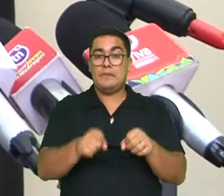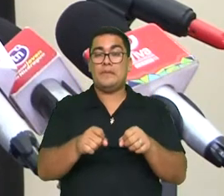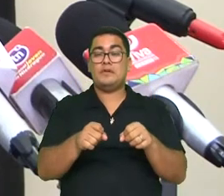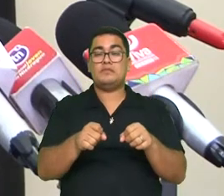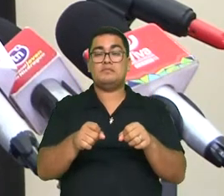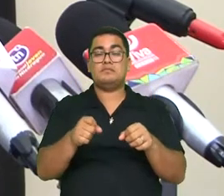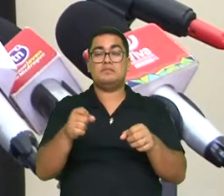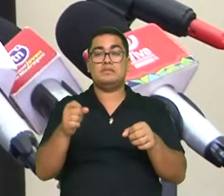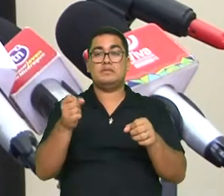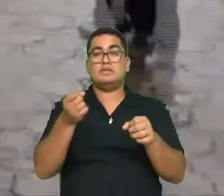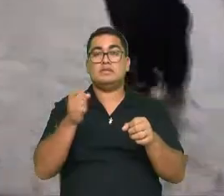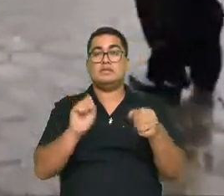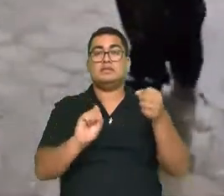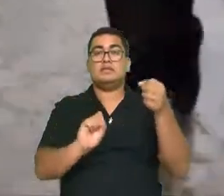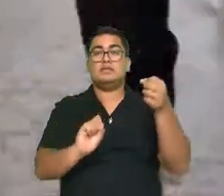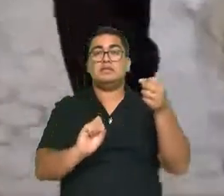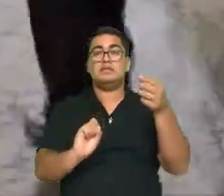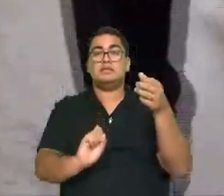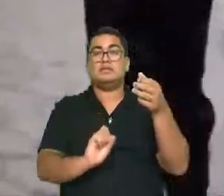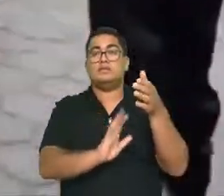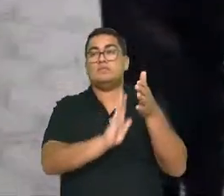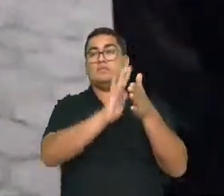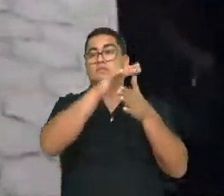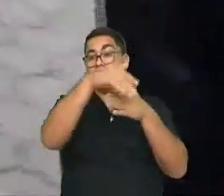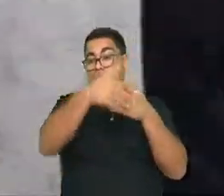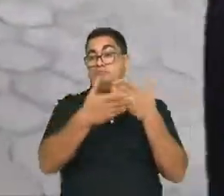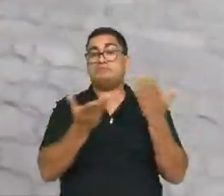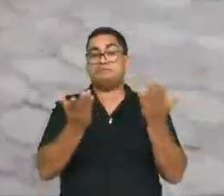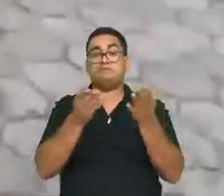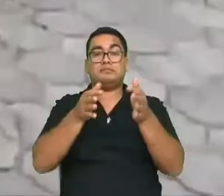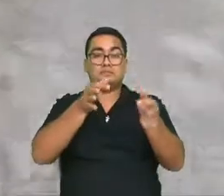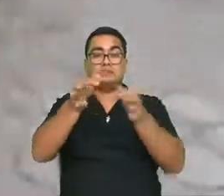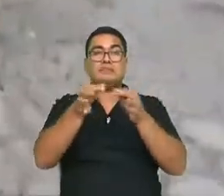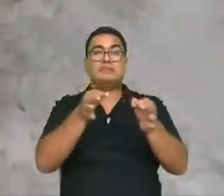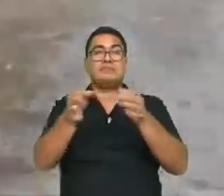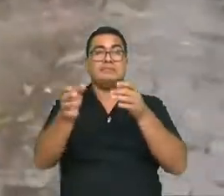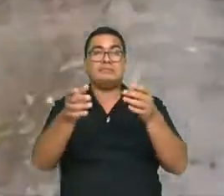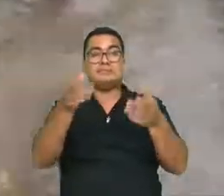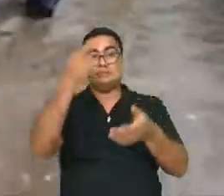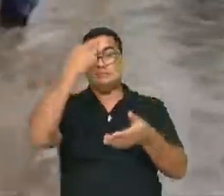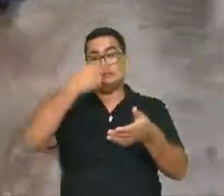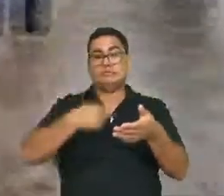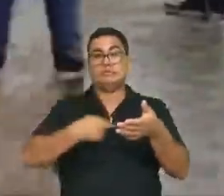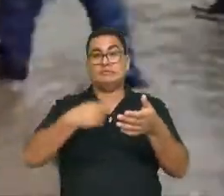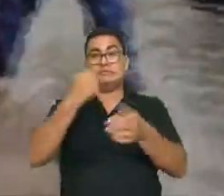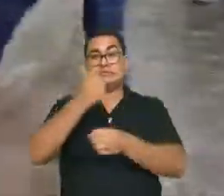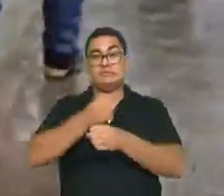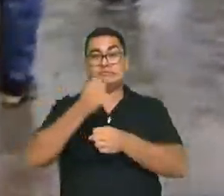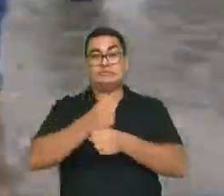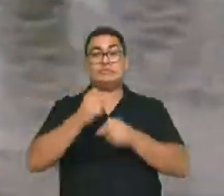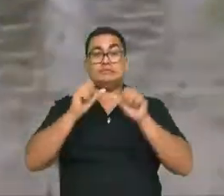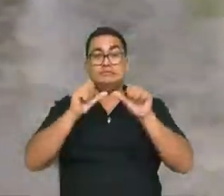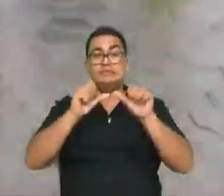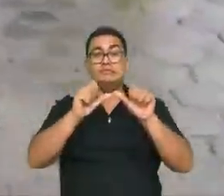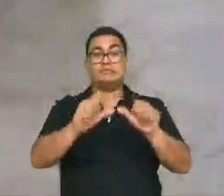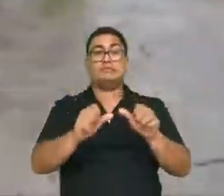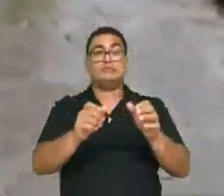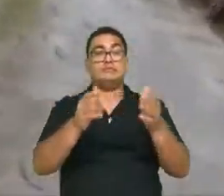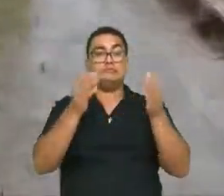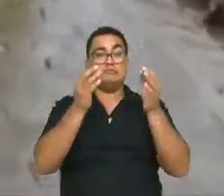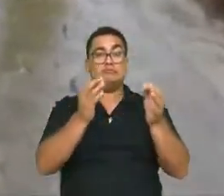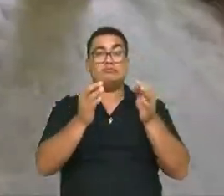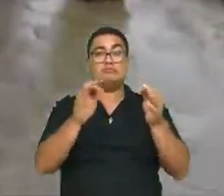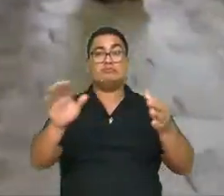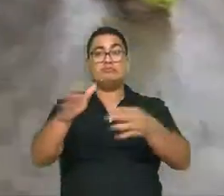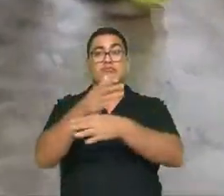San Rafael del Sur. La titular de este ente regulador aseguró que continuarán velando para que se restaure en su